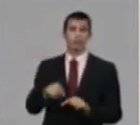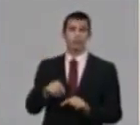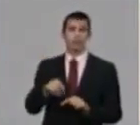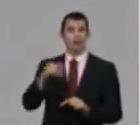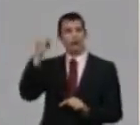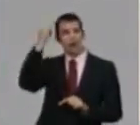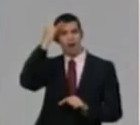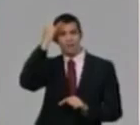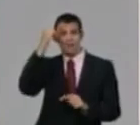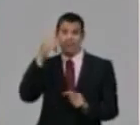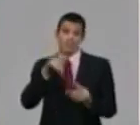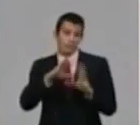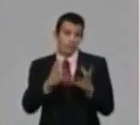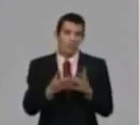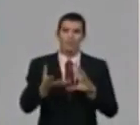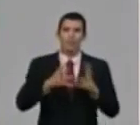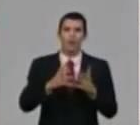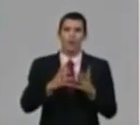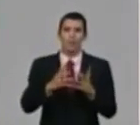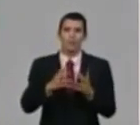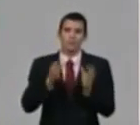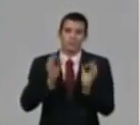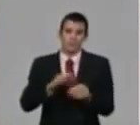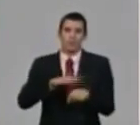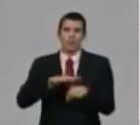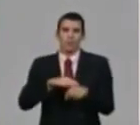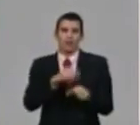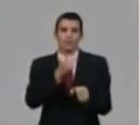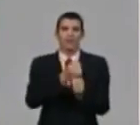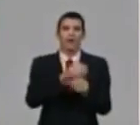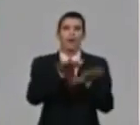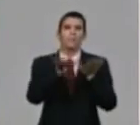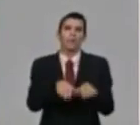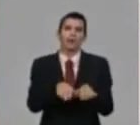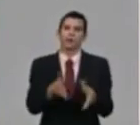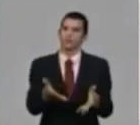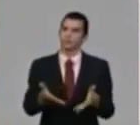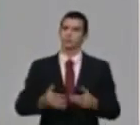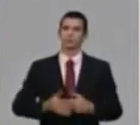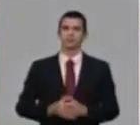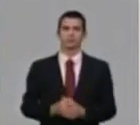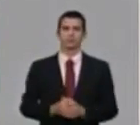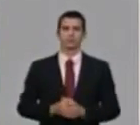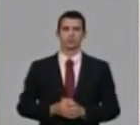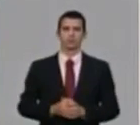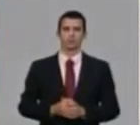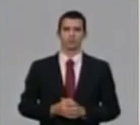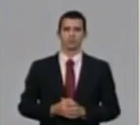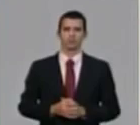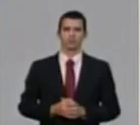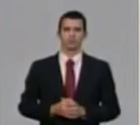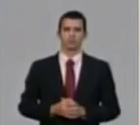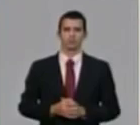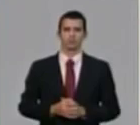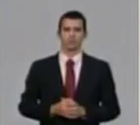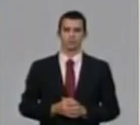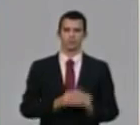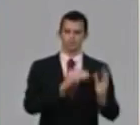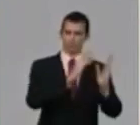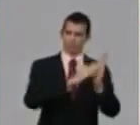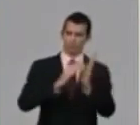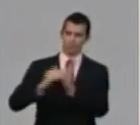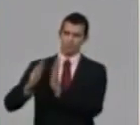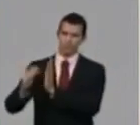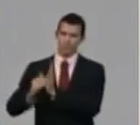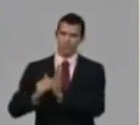de acuerdo a las decisiones en cada territorio, de unos 99 millones de pesos. Que se dejan de captar tanto por las cuotas tributarias mensuales